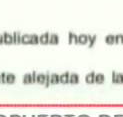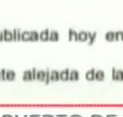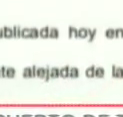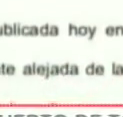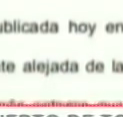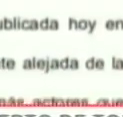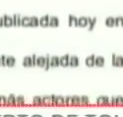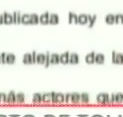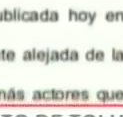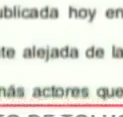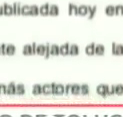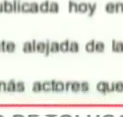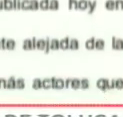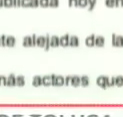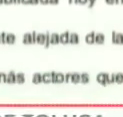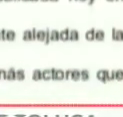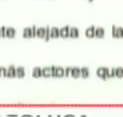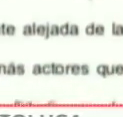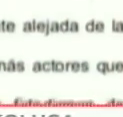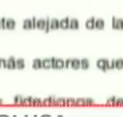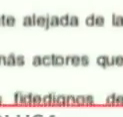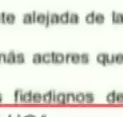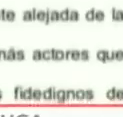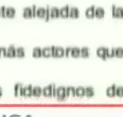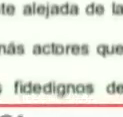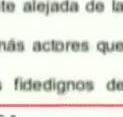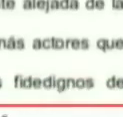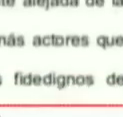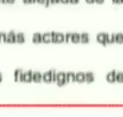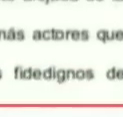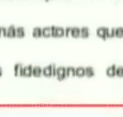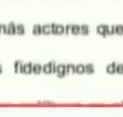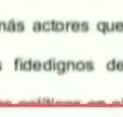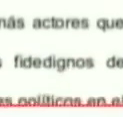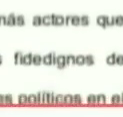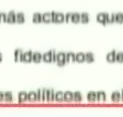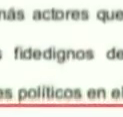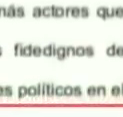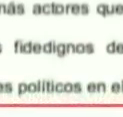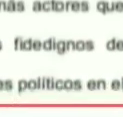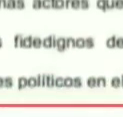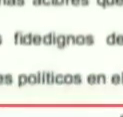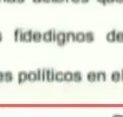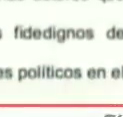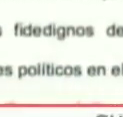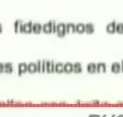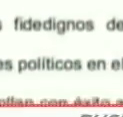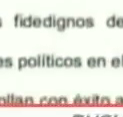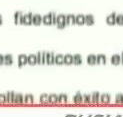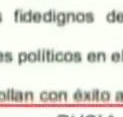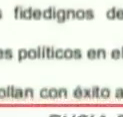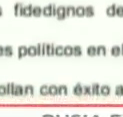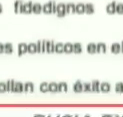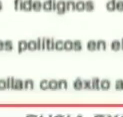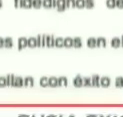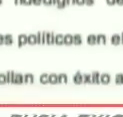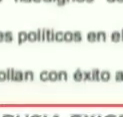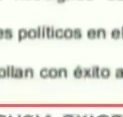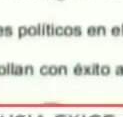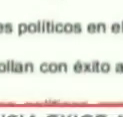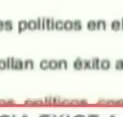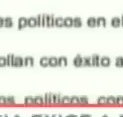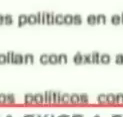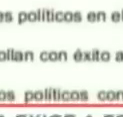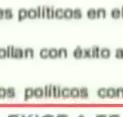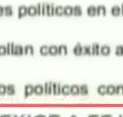Grupo Internacional de Contacto, totalmente alejada de la realidad venezolana, llama la atención a la Unión Europea